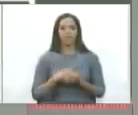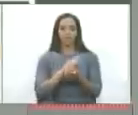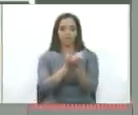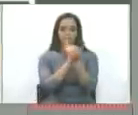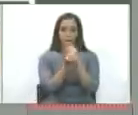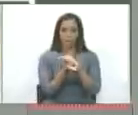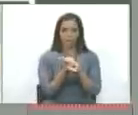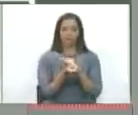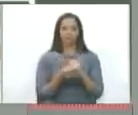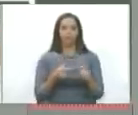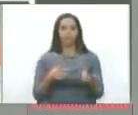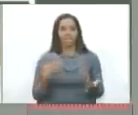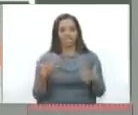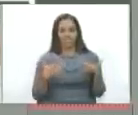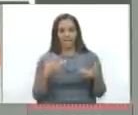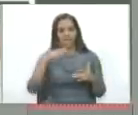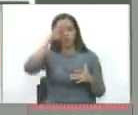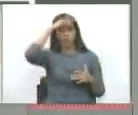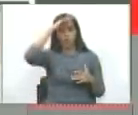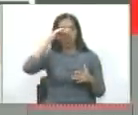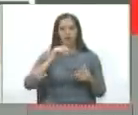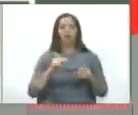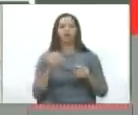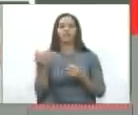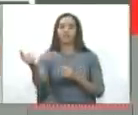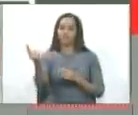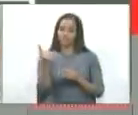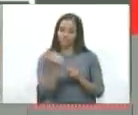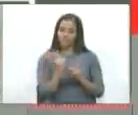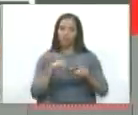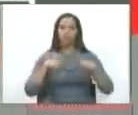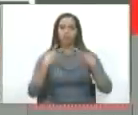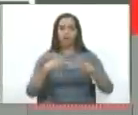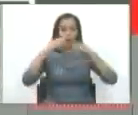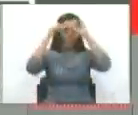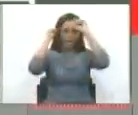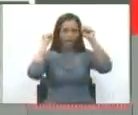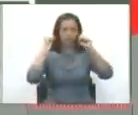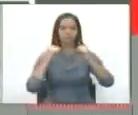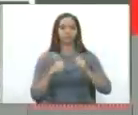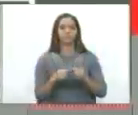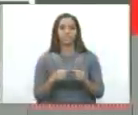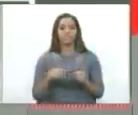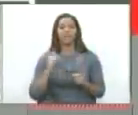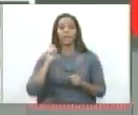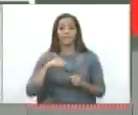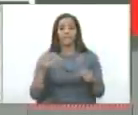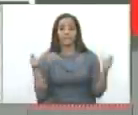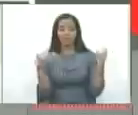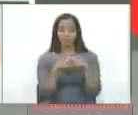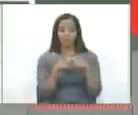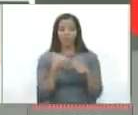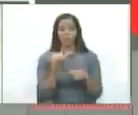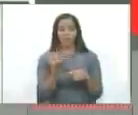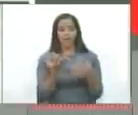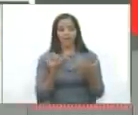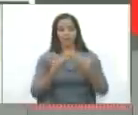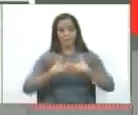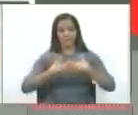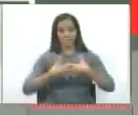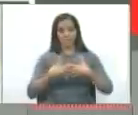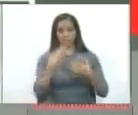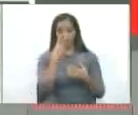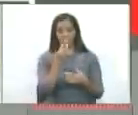Cuba. Viene un nuevo embajador. Luego he tenido reunión con varios empresarios que nos visitan de distintas partes del